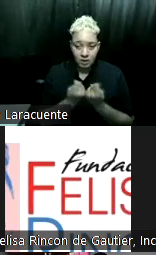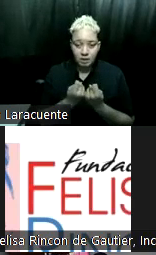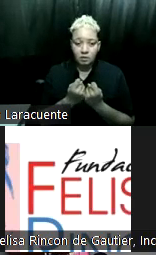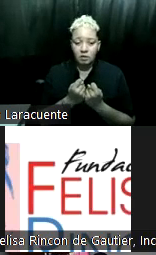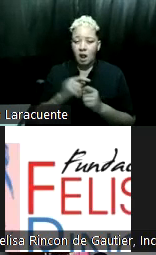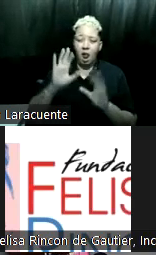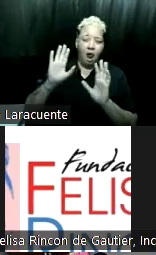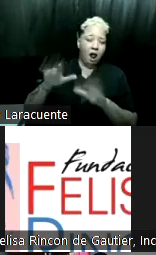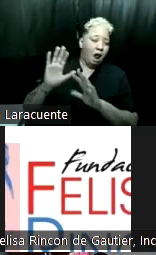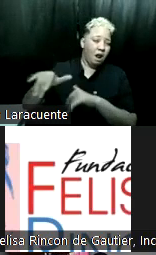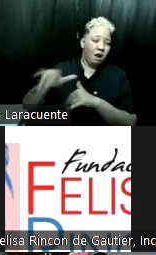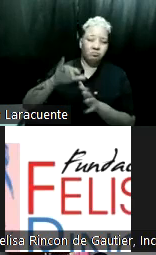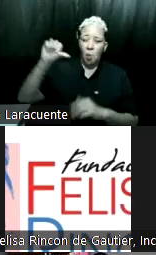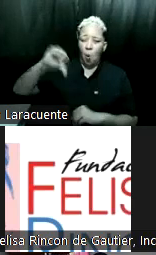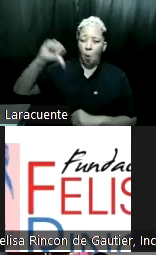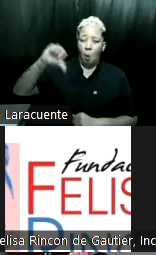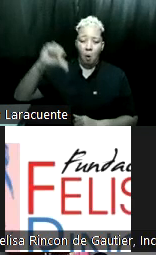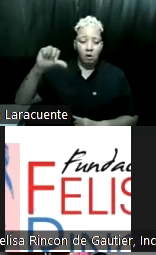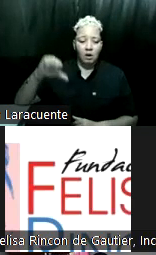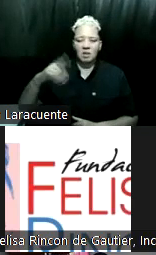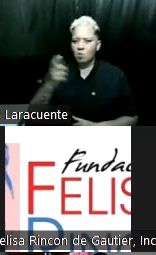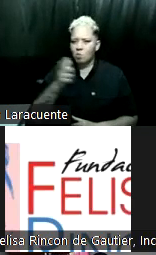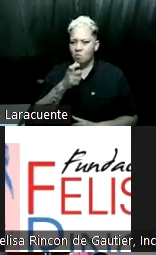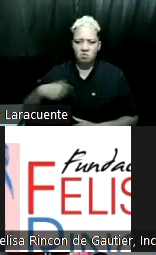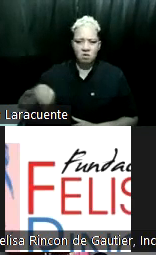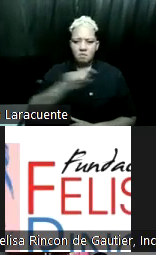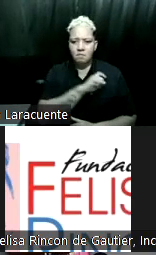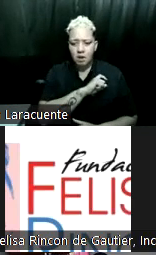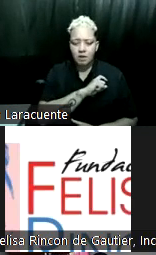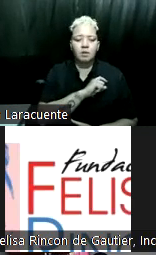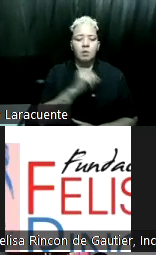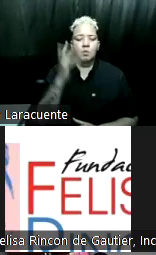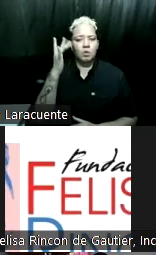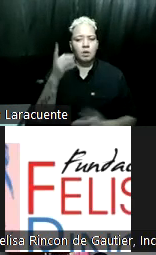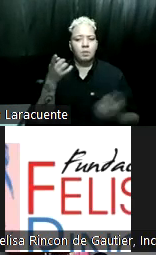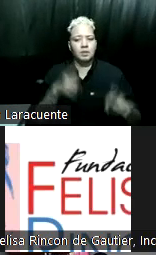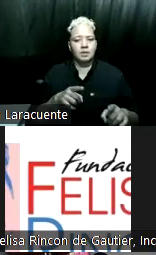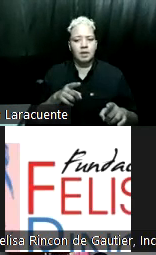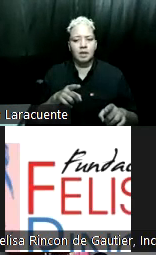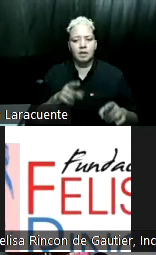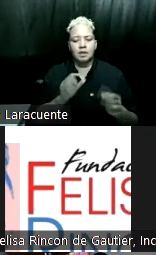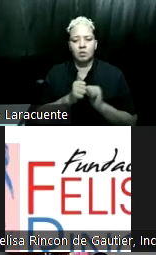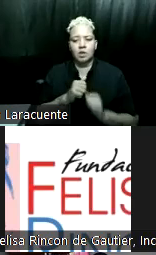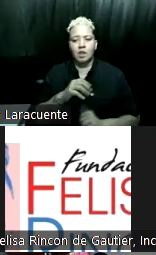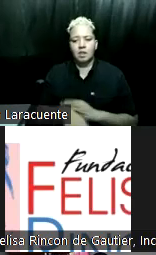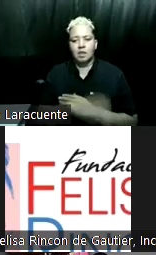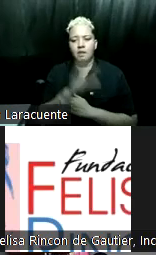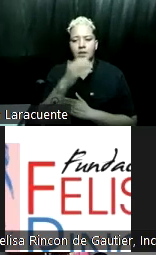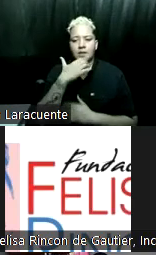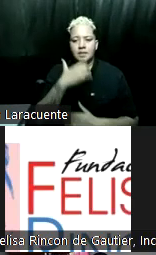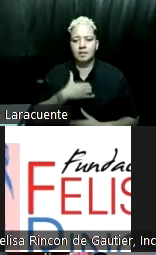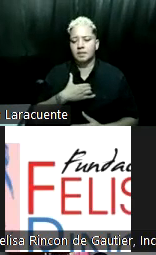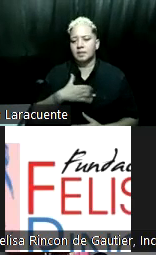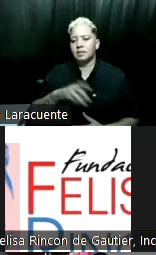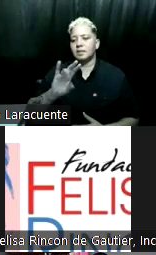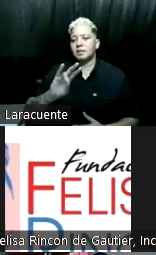España. Esto debido a un incidente acontecido en el torneo de Navidad en diciembre del